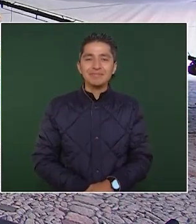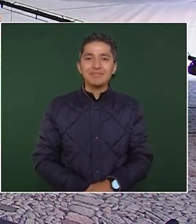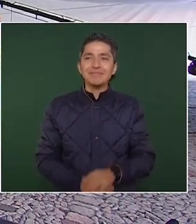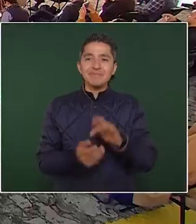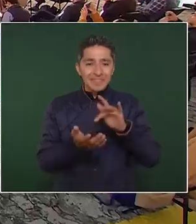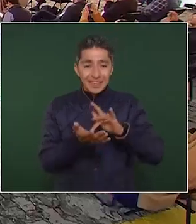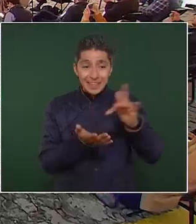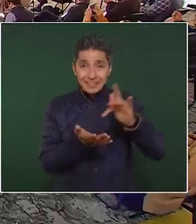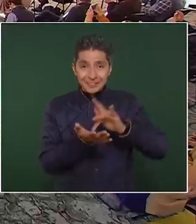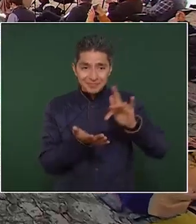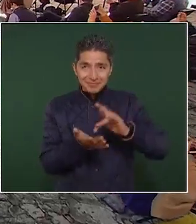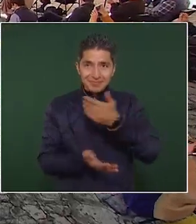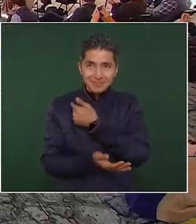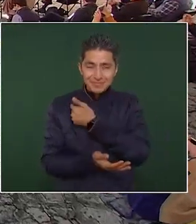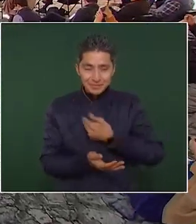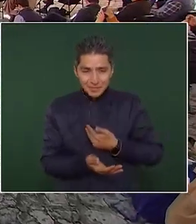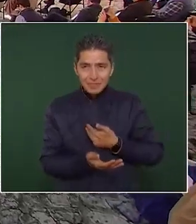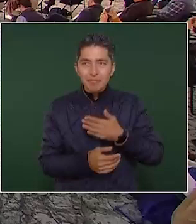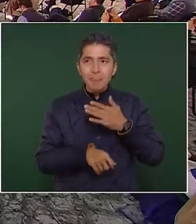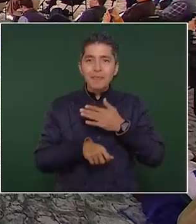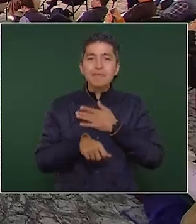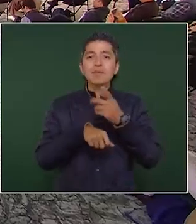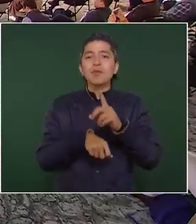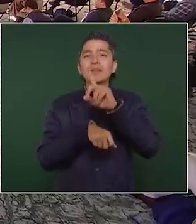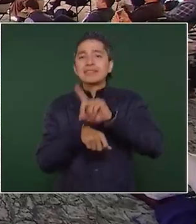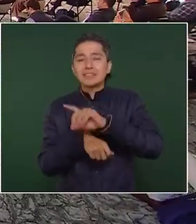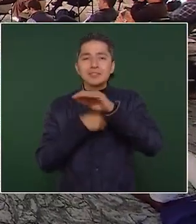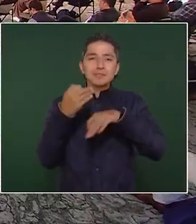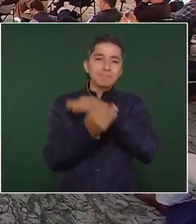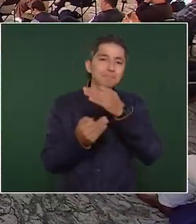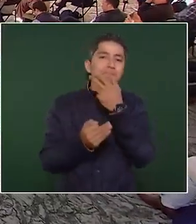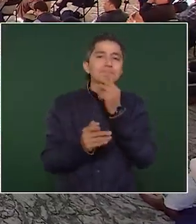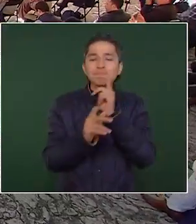Gracias, señor presidente. Buenos días a todas, a todos.